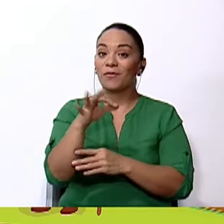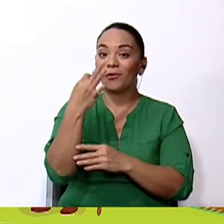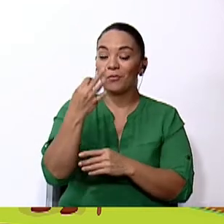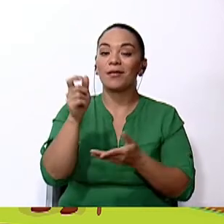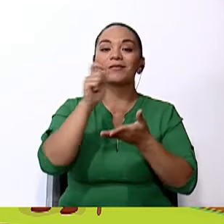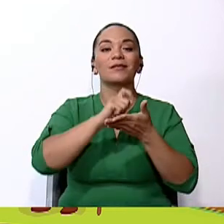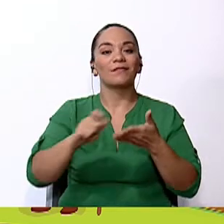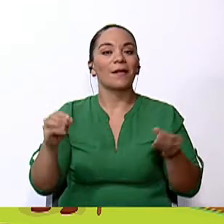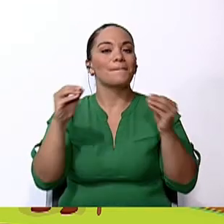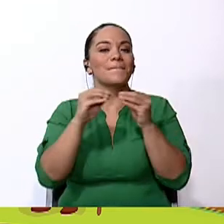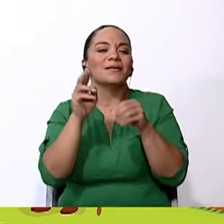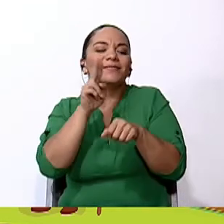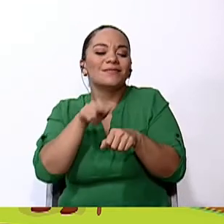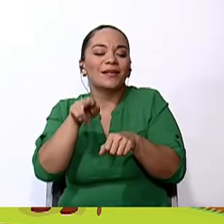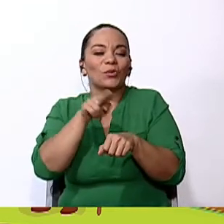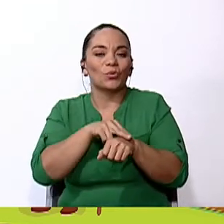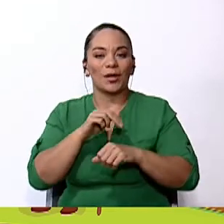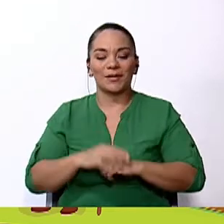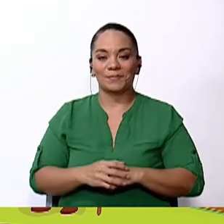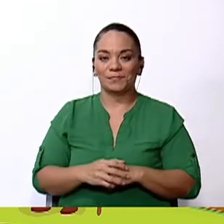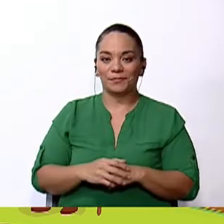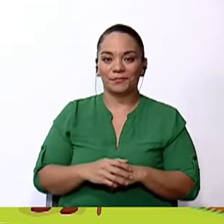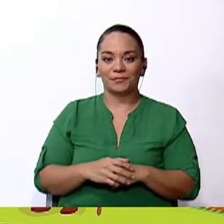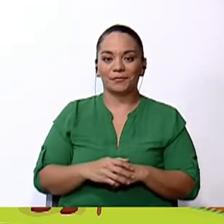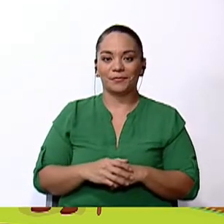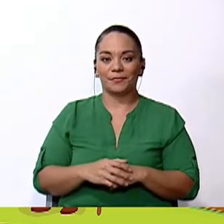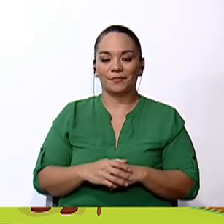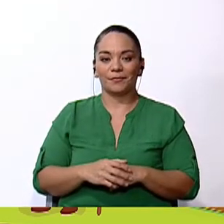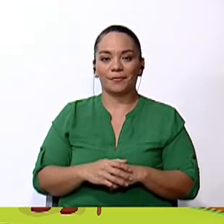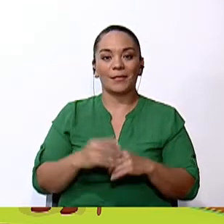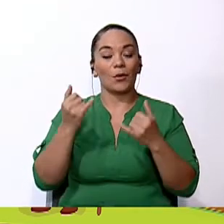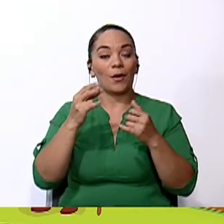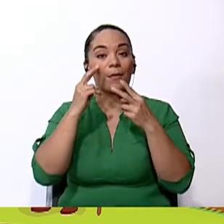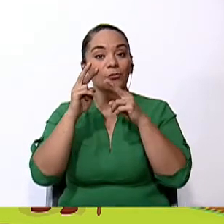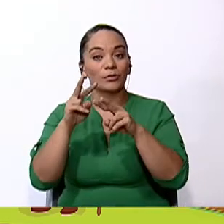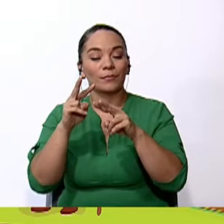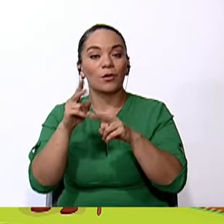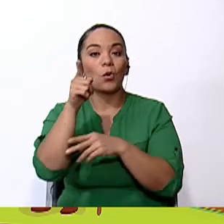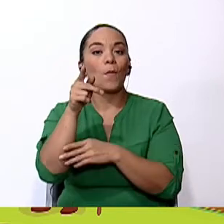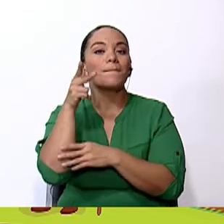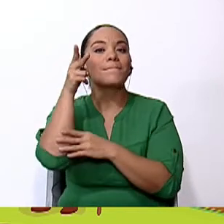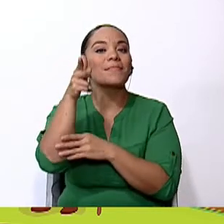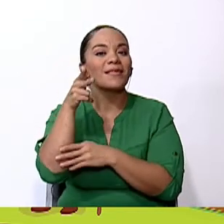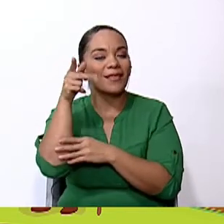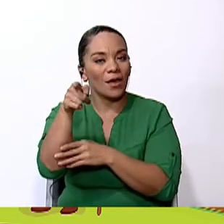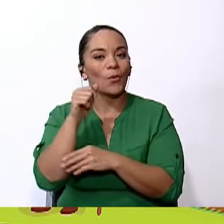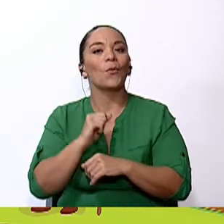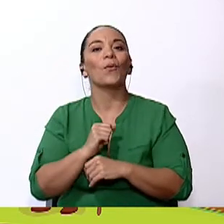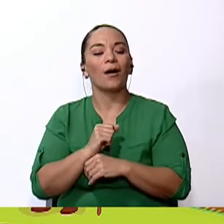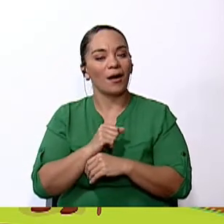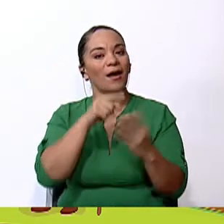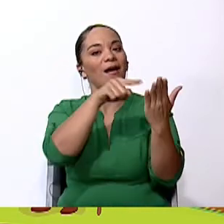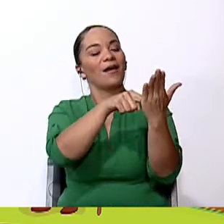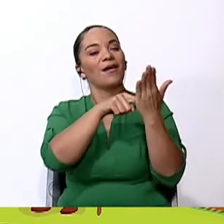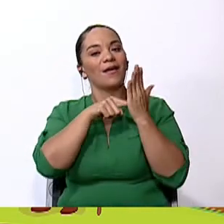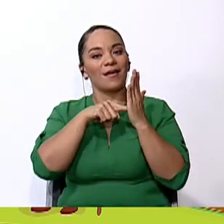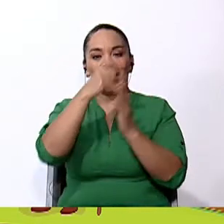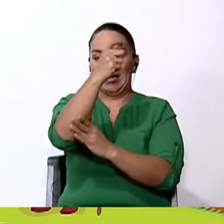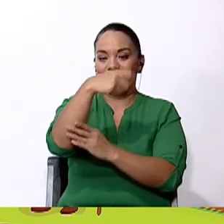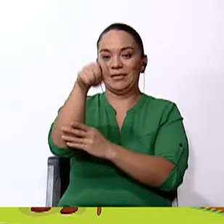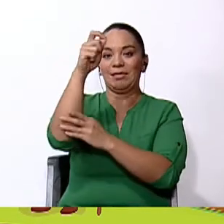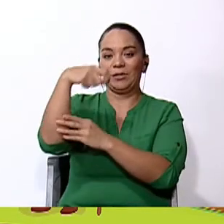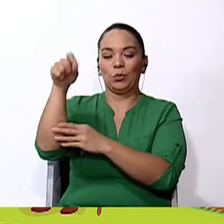escribir más natural. Vamos a observar un video que nos representa una escritura en